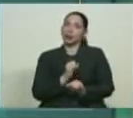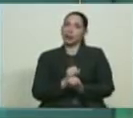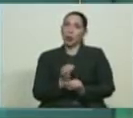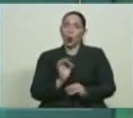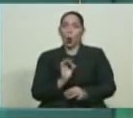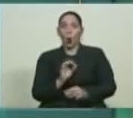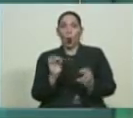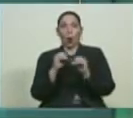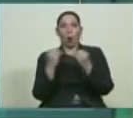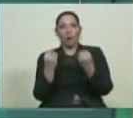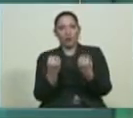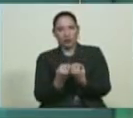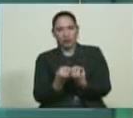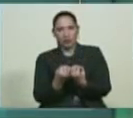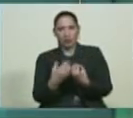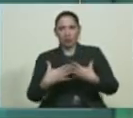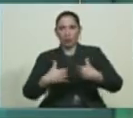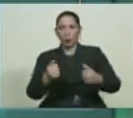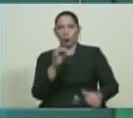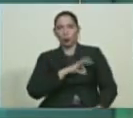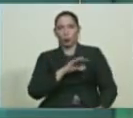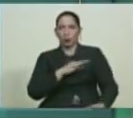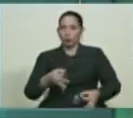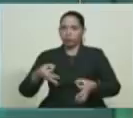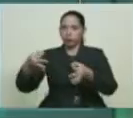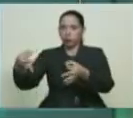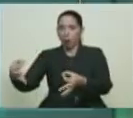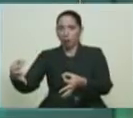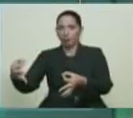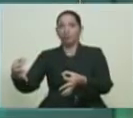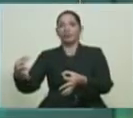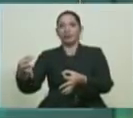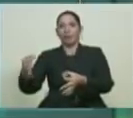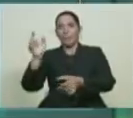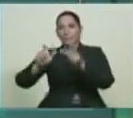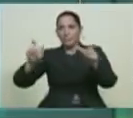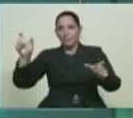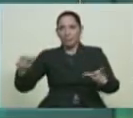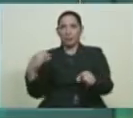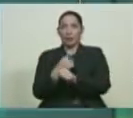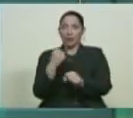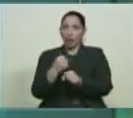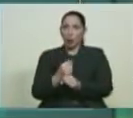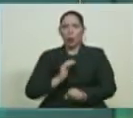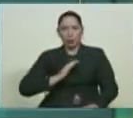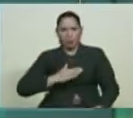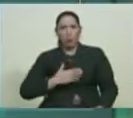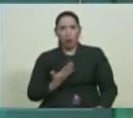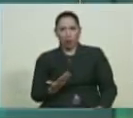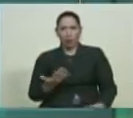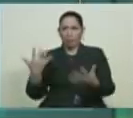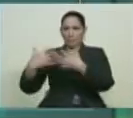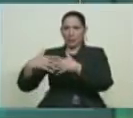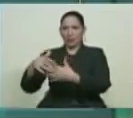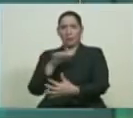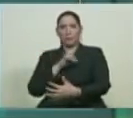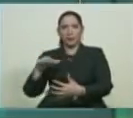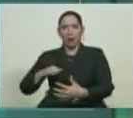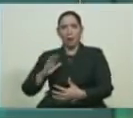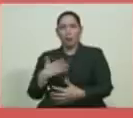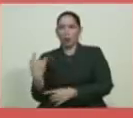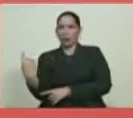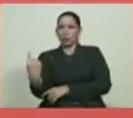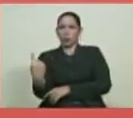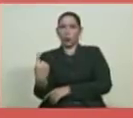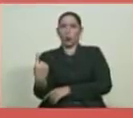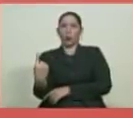oficinas del Seguro Social. Y los trabajadores de empresas privadas también pueden, de manera individual